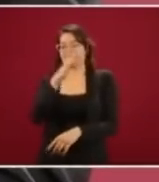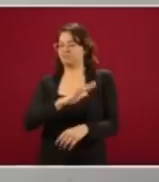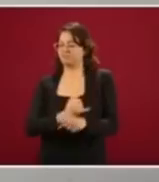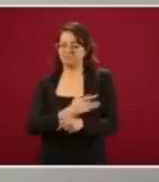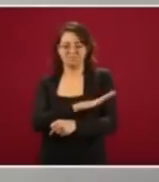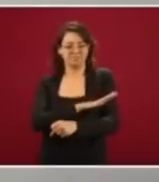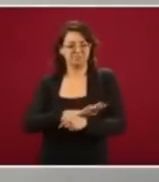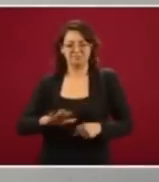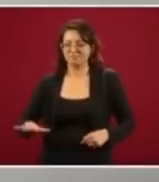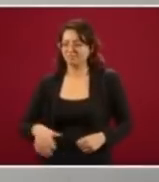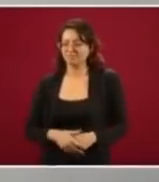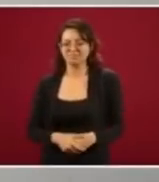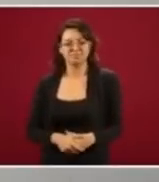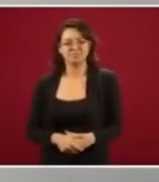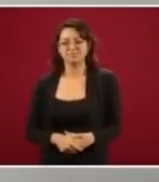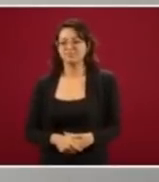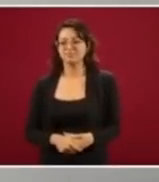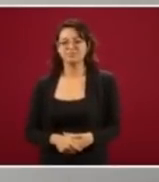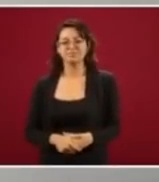Habría